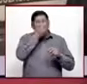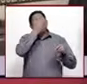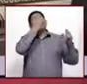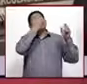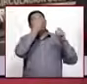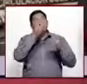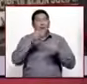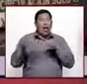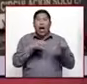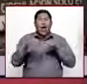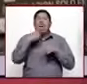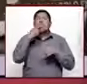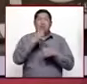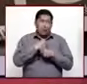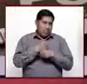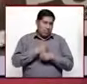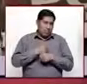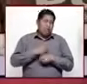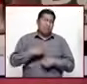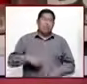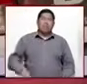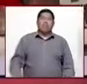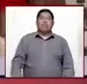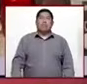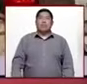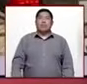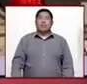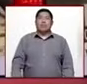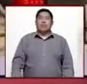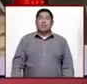secuestradores en el trópico de Cochabamba.